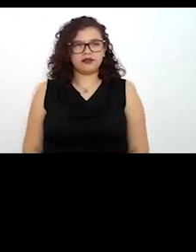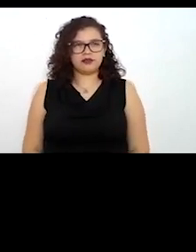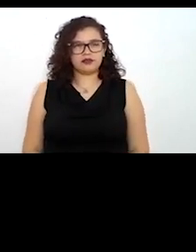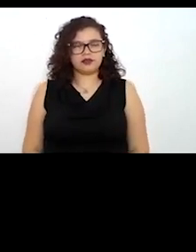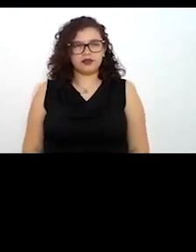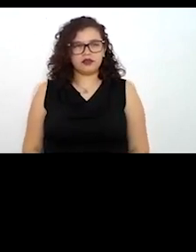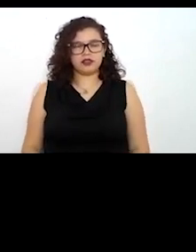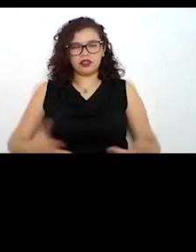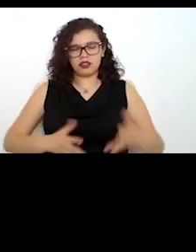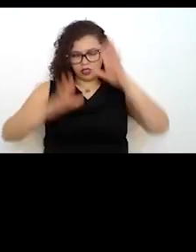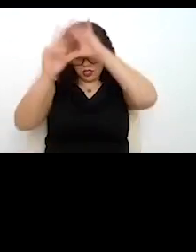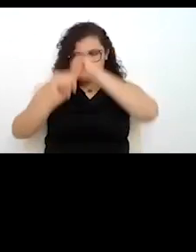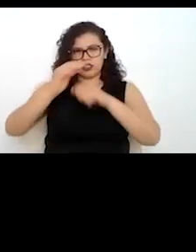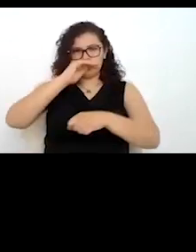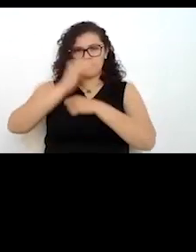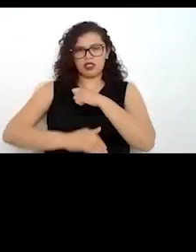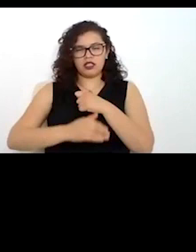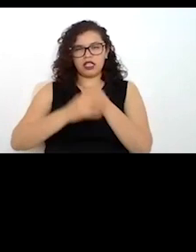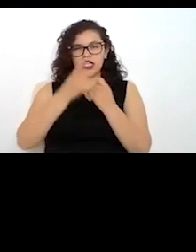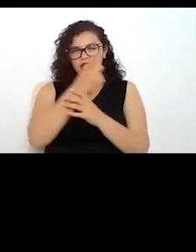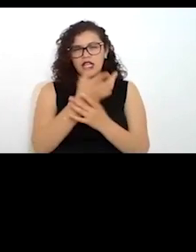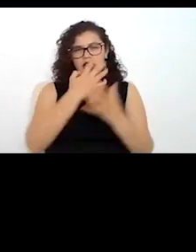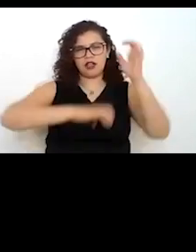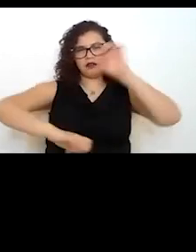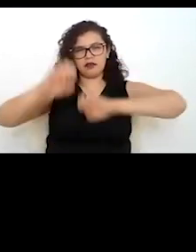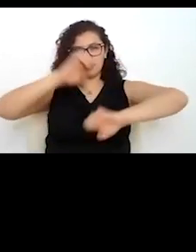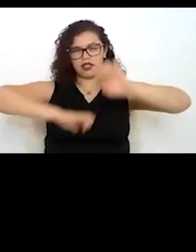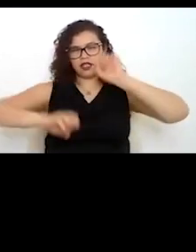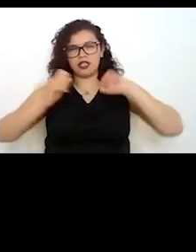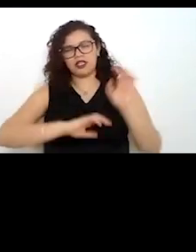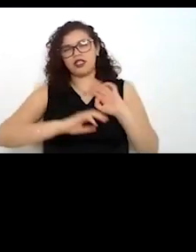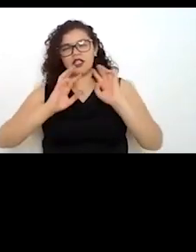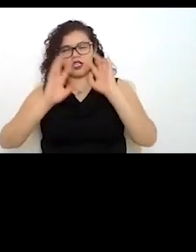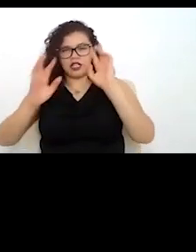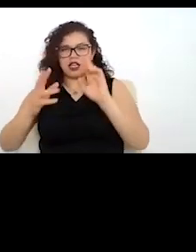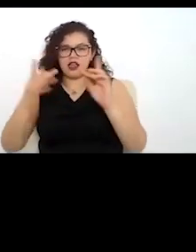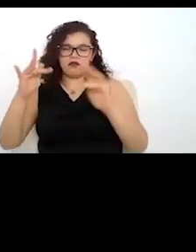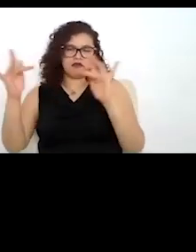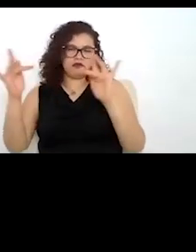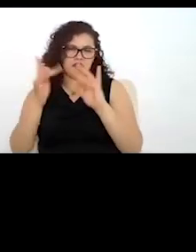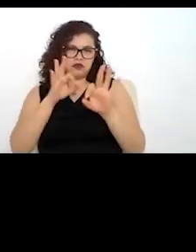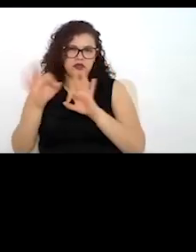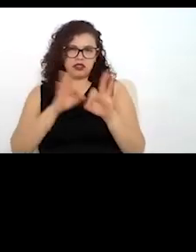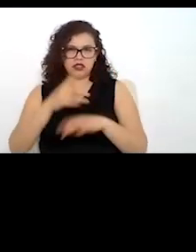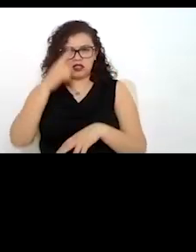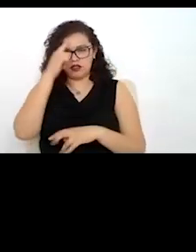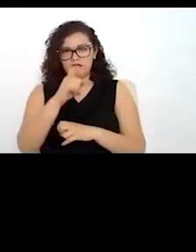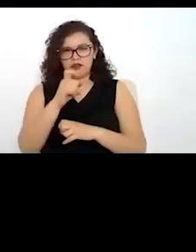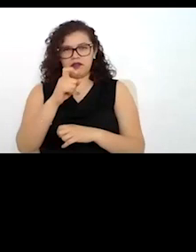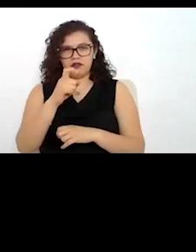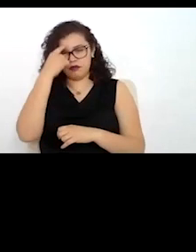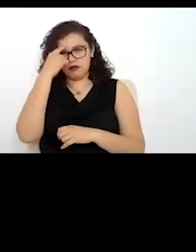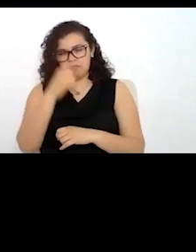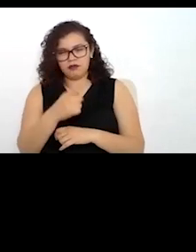convenio de terminación en donde la empresa quiere terminar la relación de trabajo y a contraprestación de terminar esta